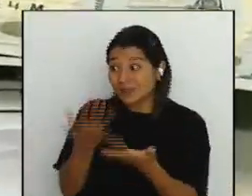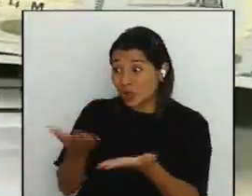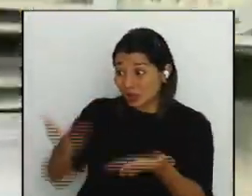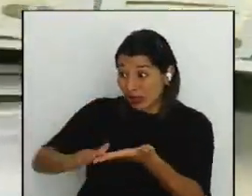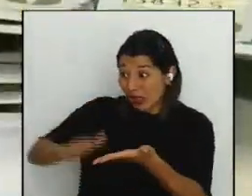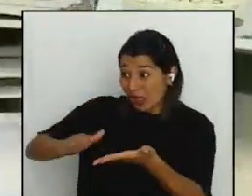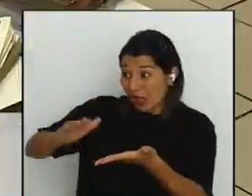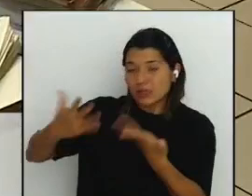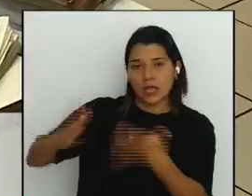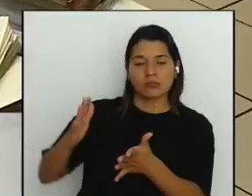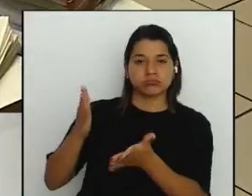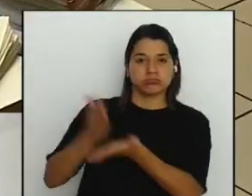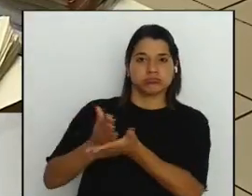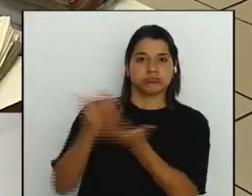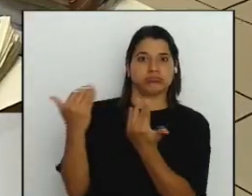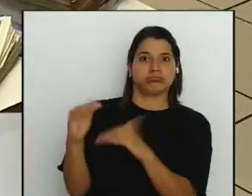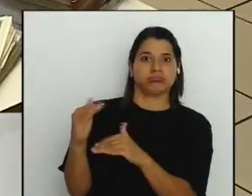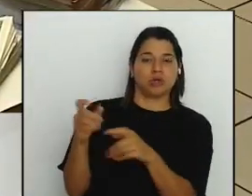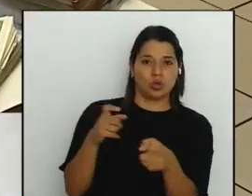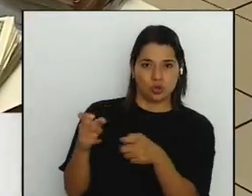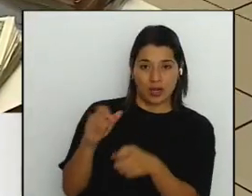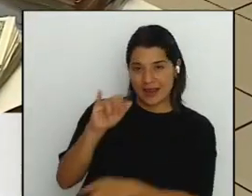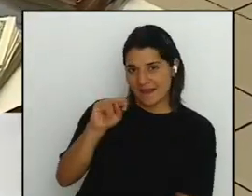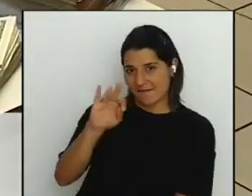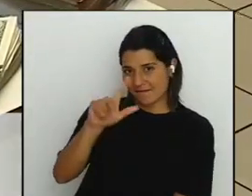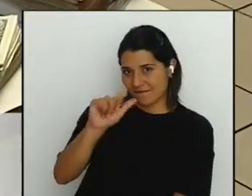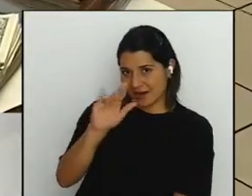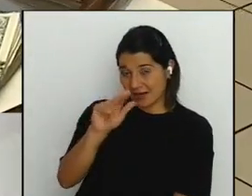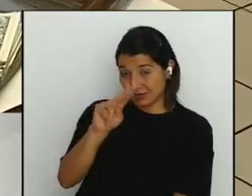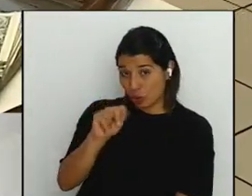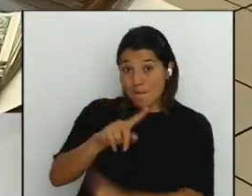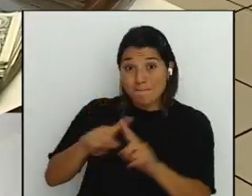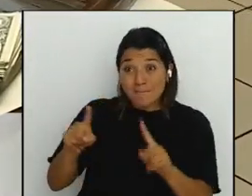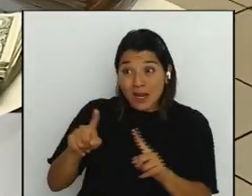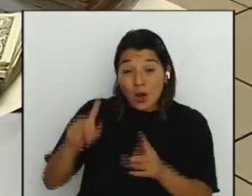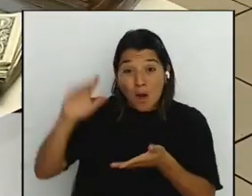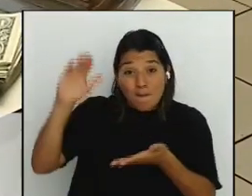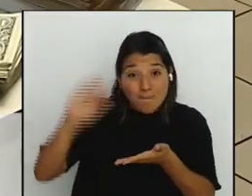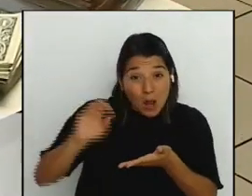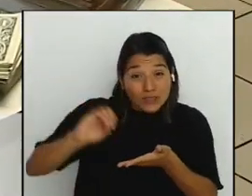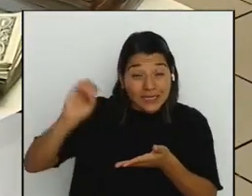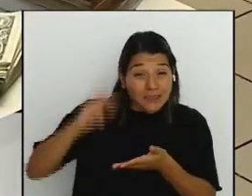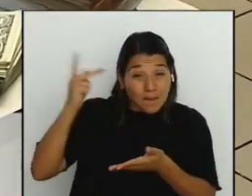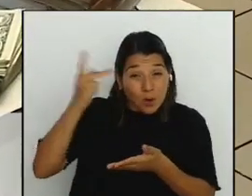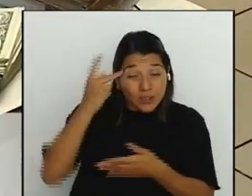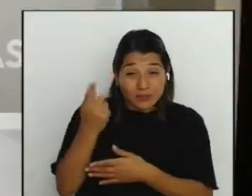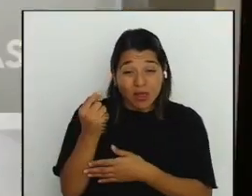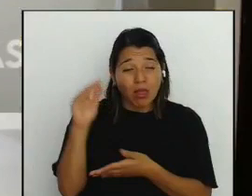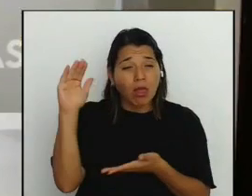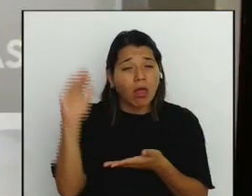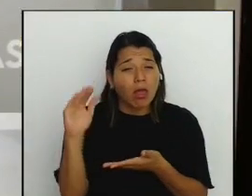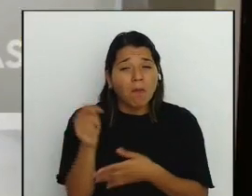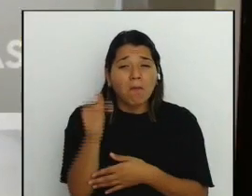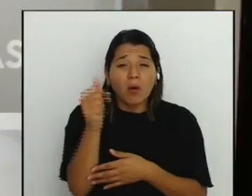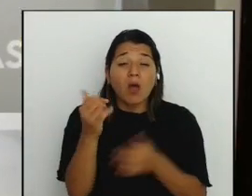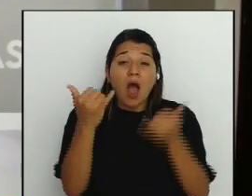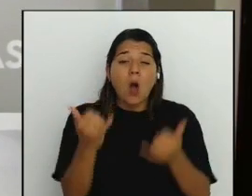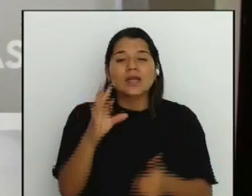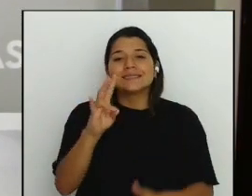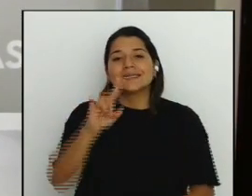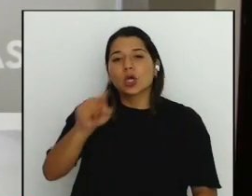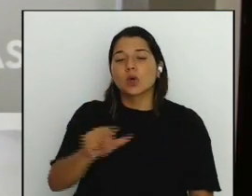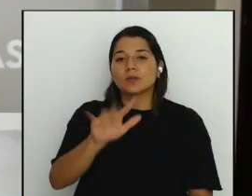la reducción en la tasa política monetaria ha sido leve, se encuentra en 7,50%. Esto genera